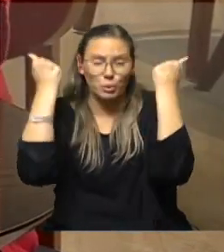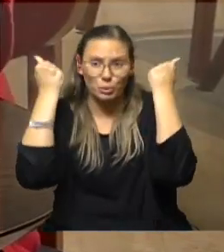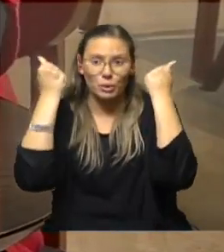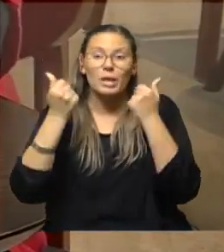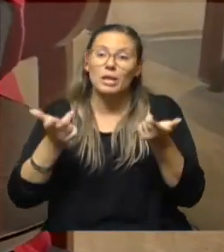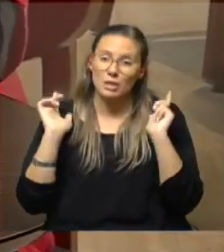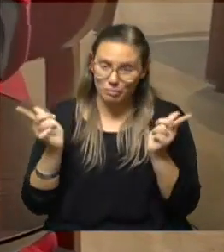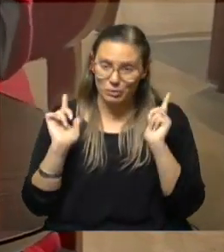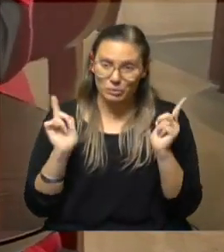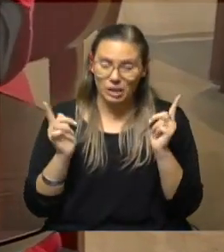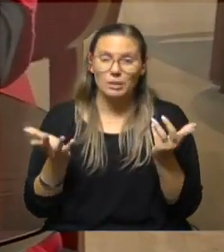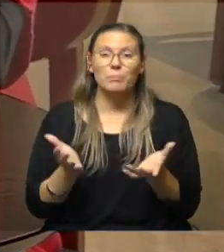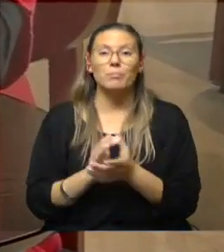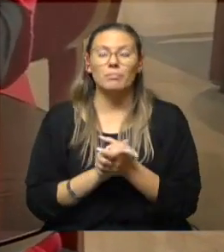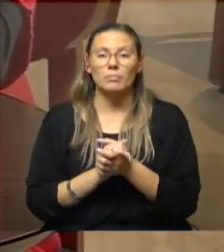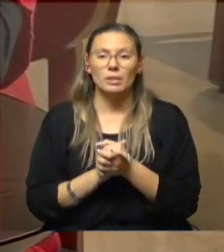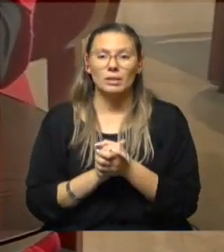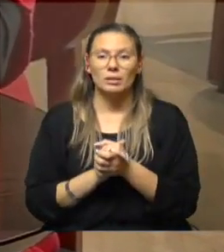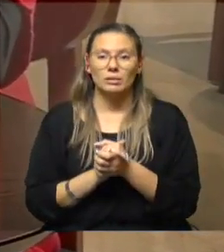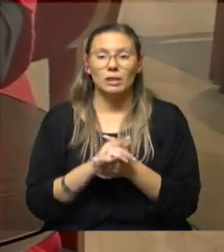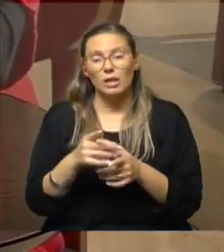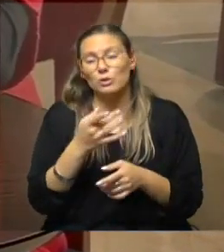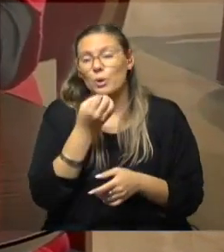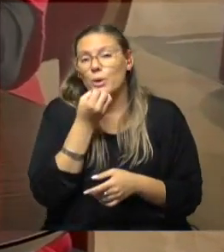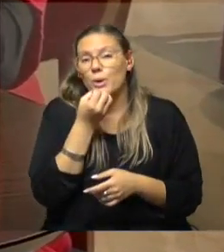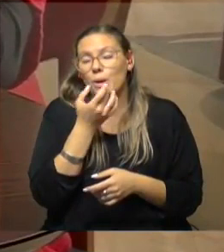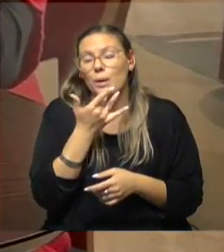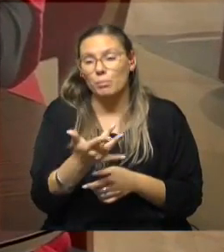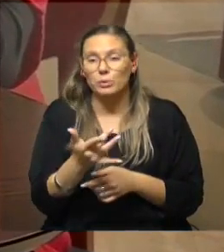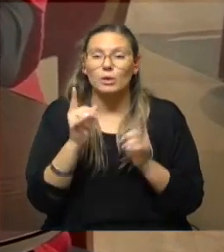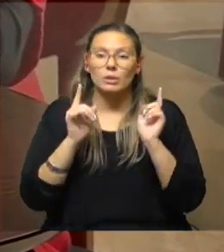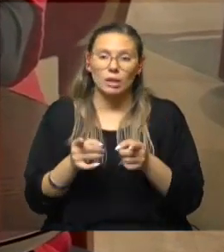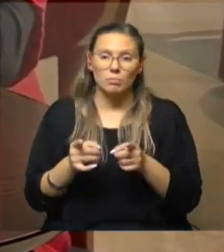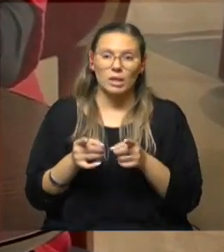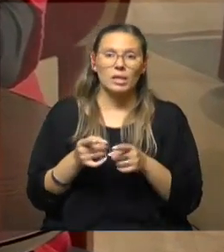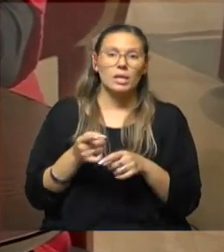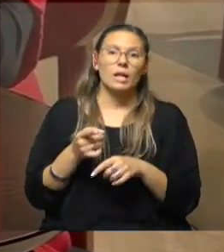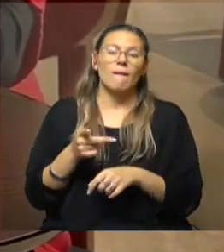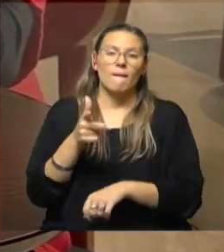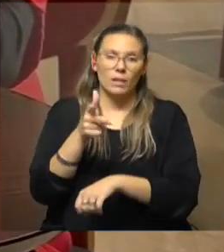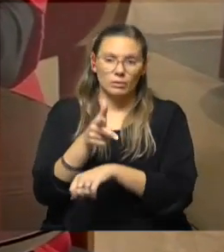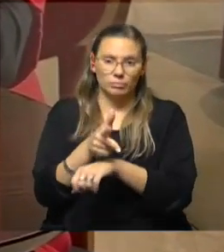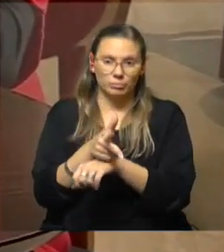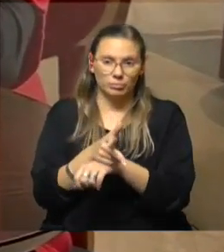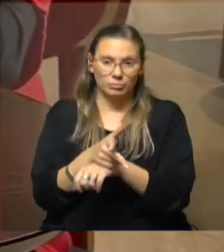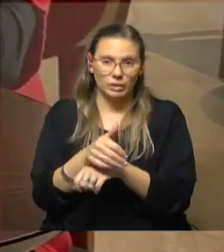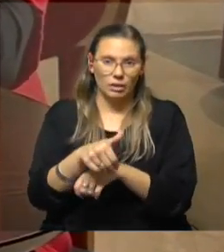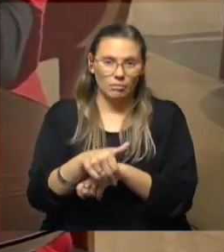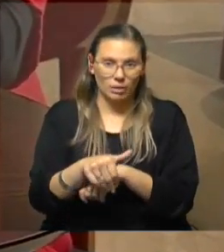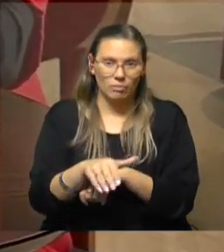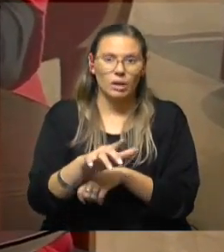bien. Así que eso es fantástico. Después también grabamos este año, que está saliendo en